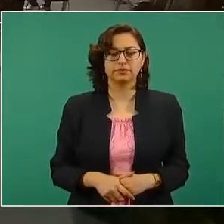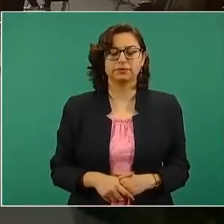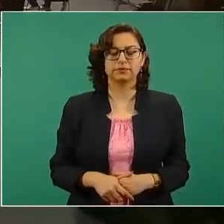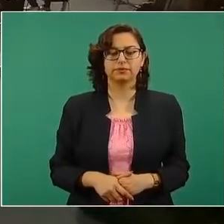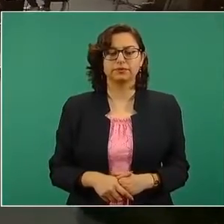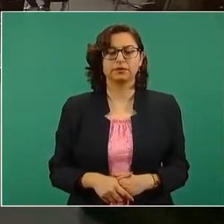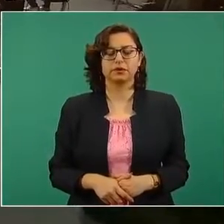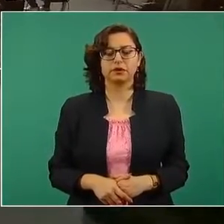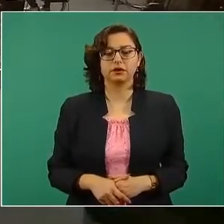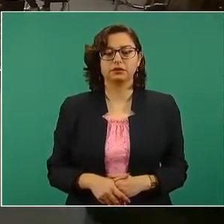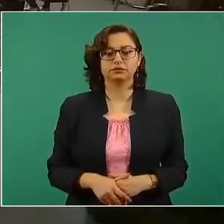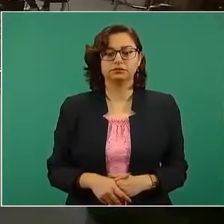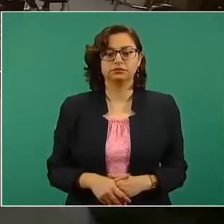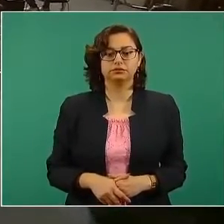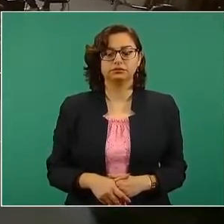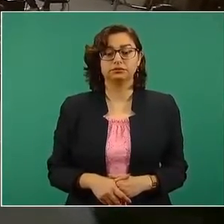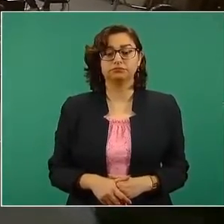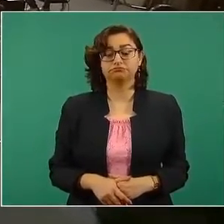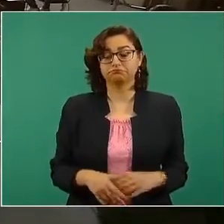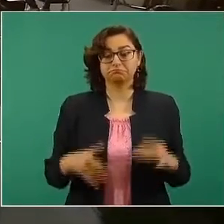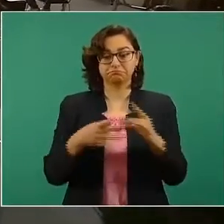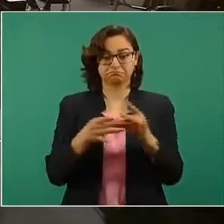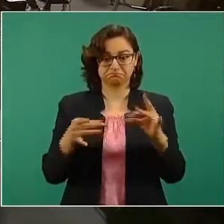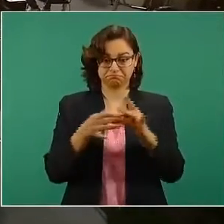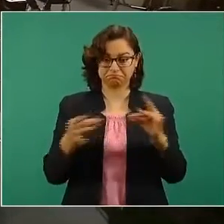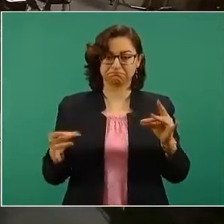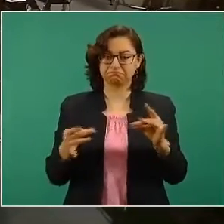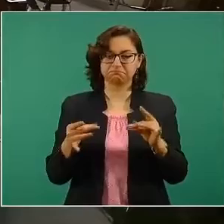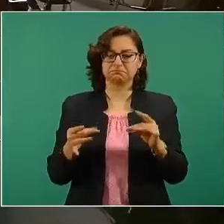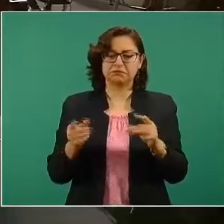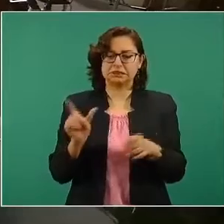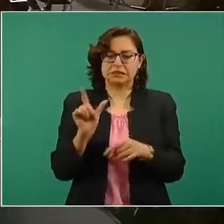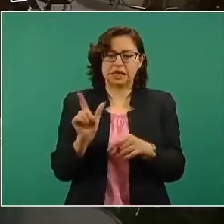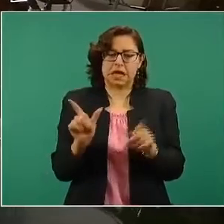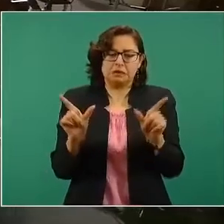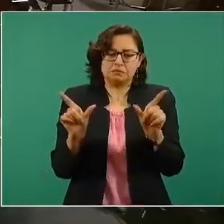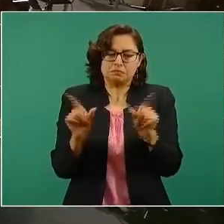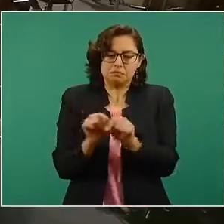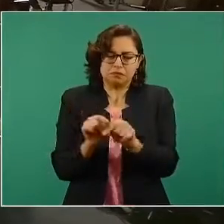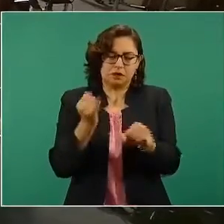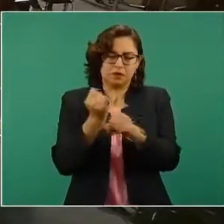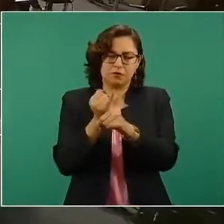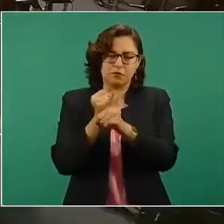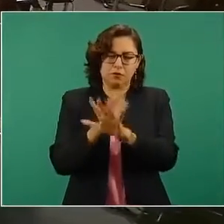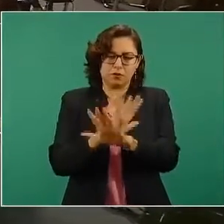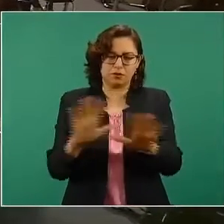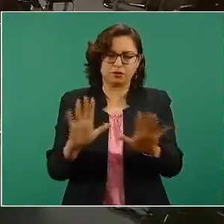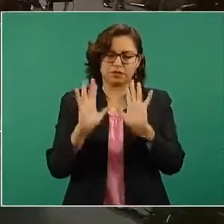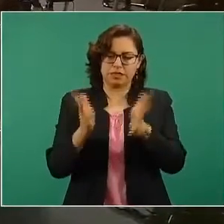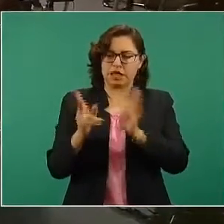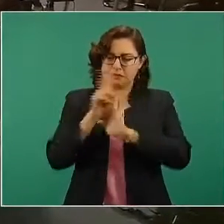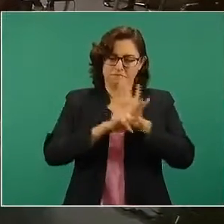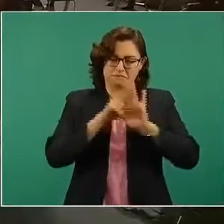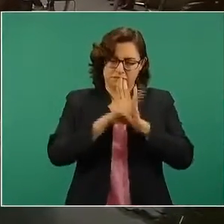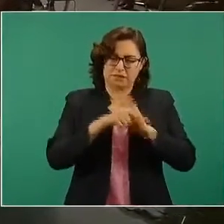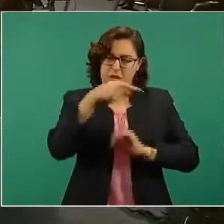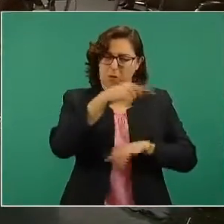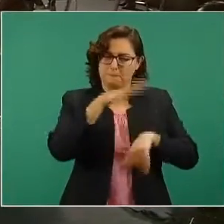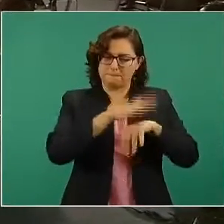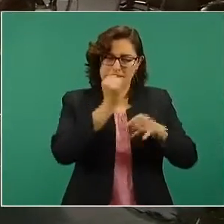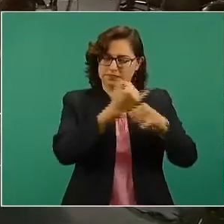Pues daríamos solo algunos datos para complementar lo que ya fue expuesto en el video con esta